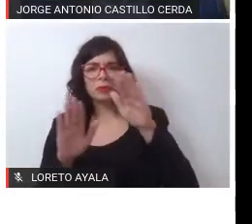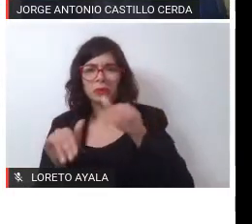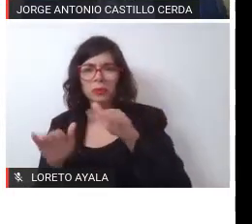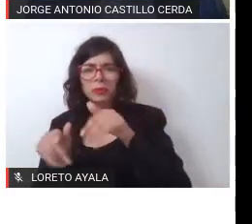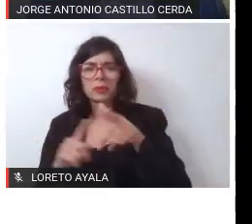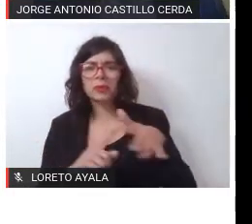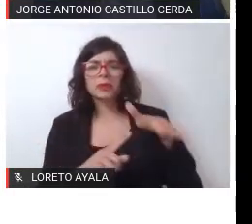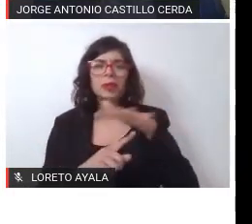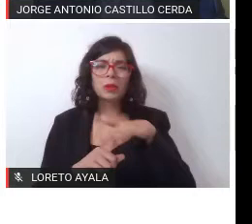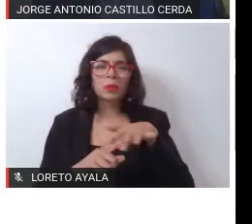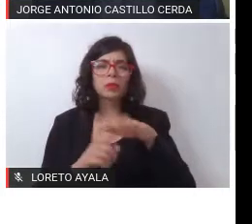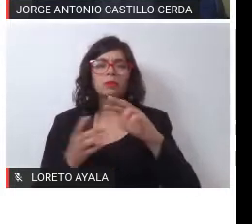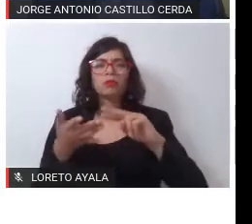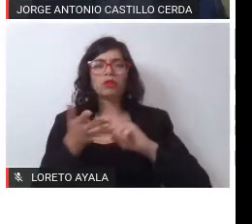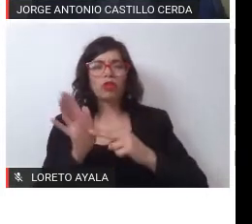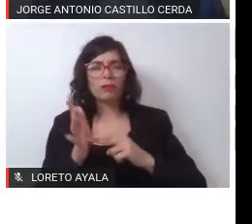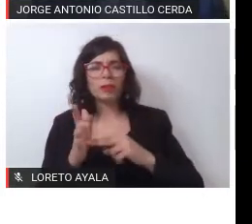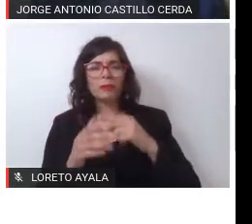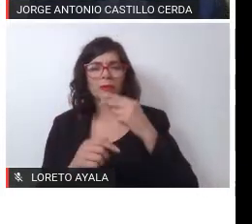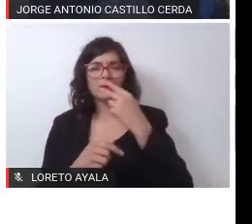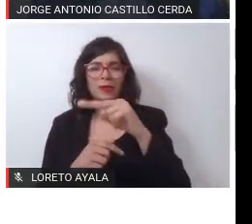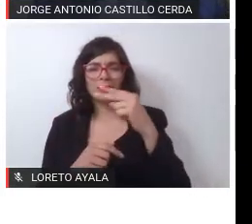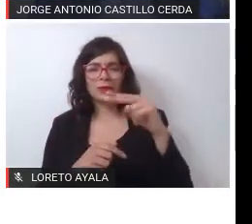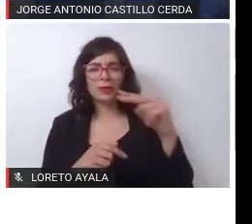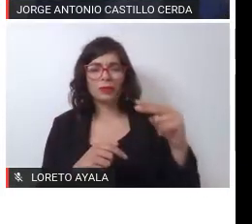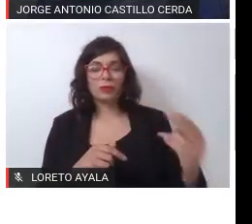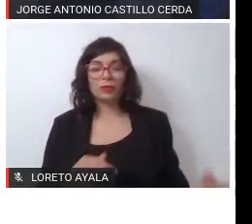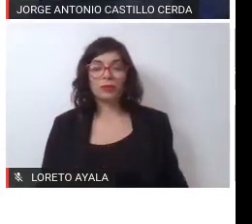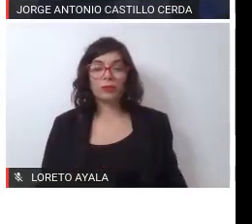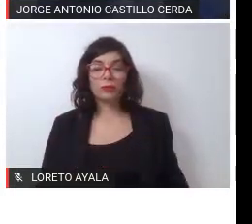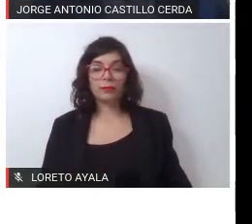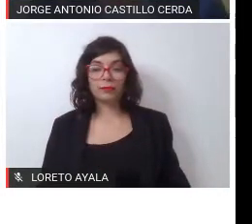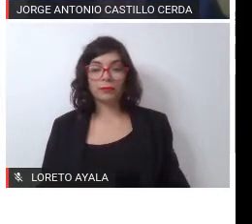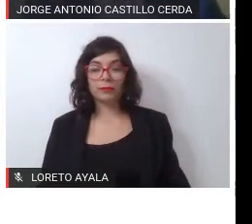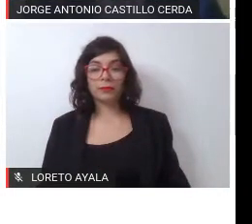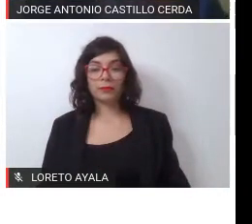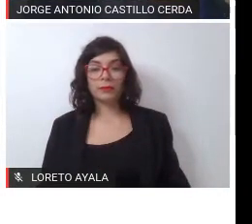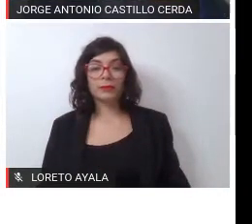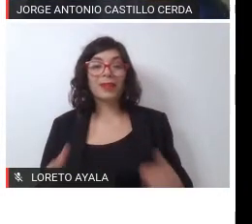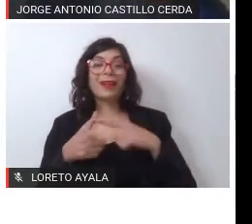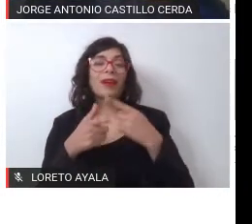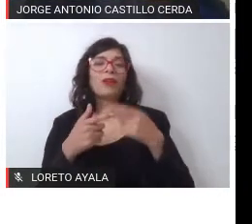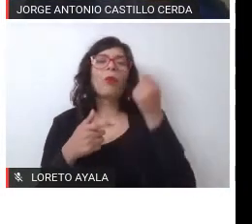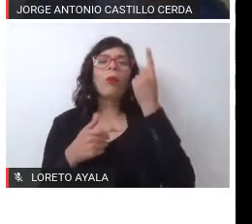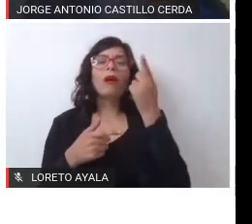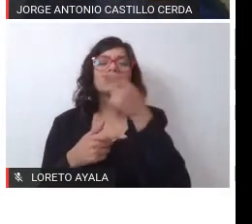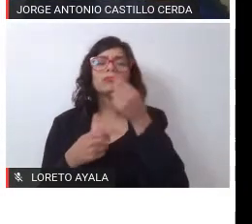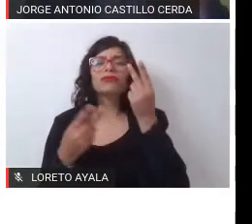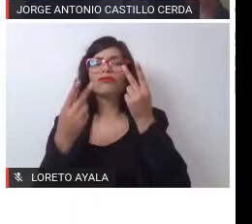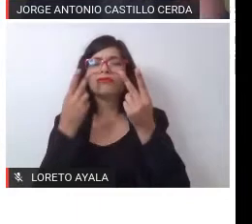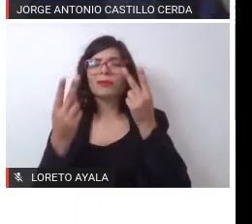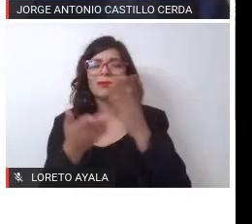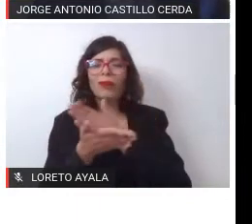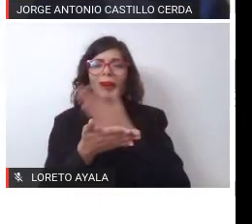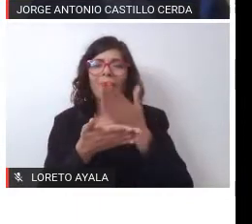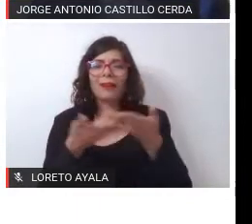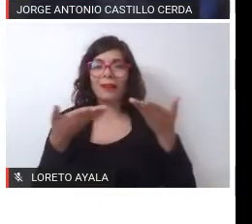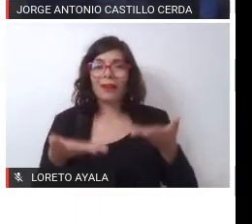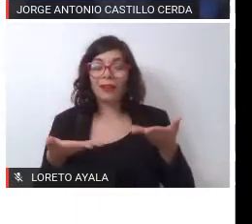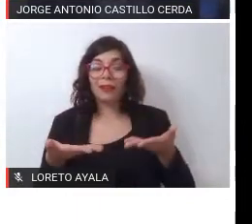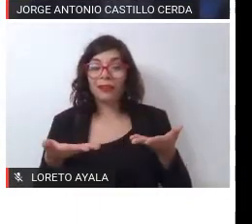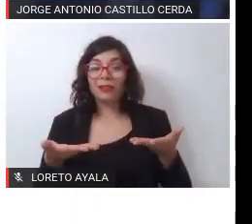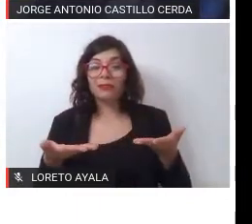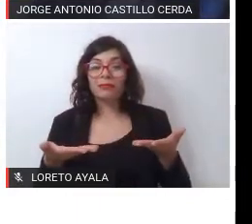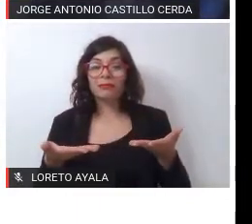mismos problemas que tenemos en la educación rural, ¿ya? Entonces, ¿qué hemos visto hasta ahora? Vimos con nuestro amigo